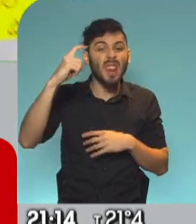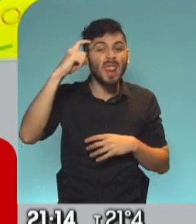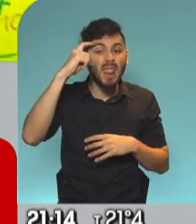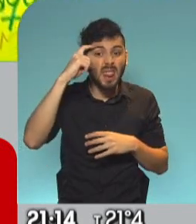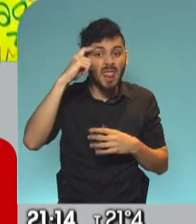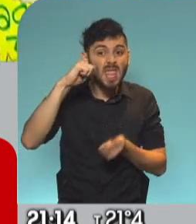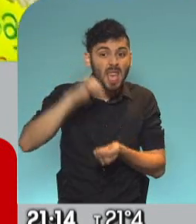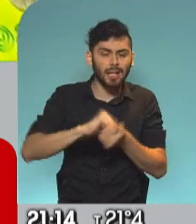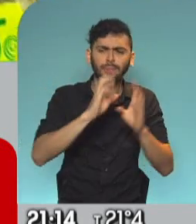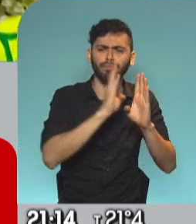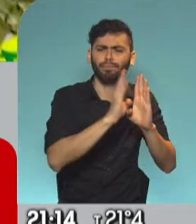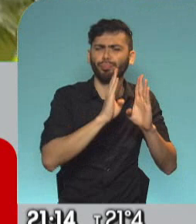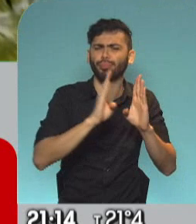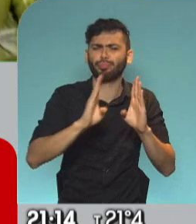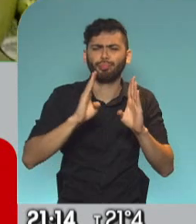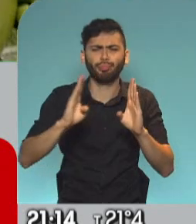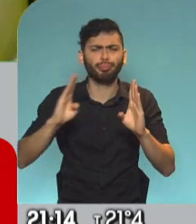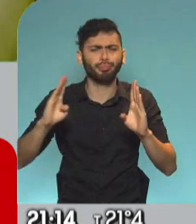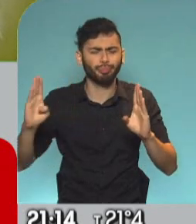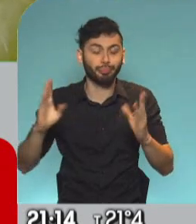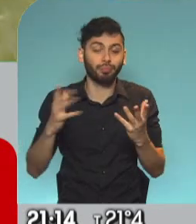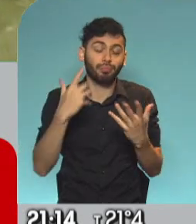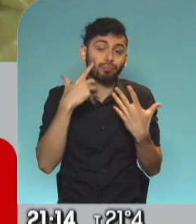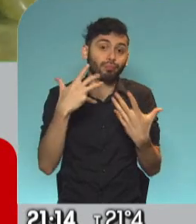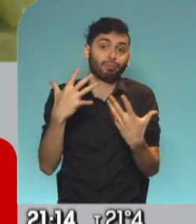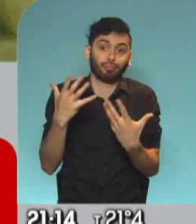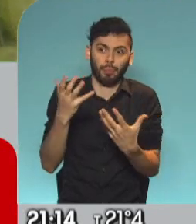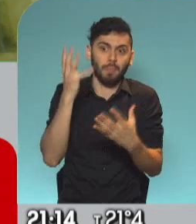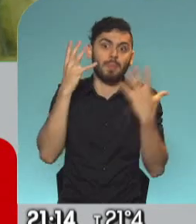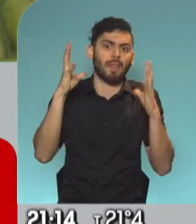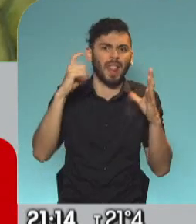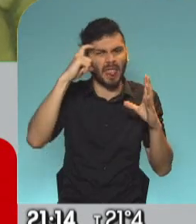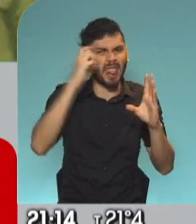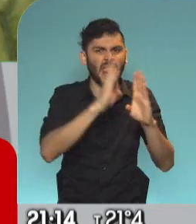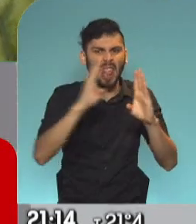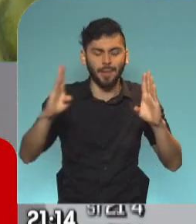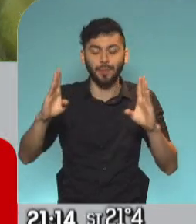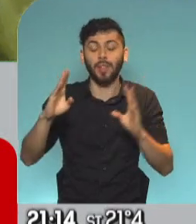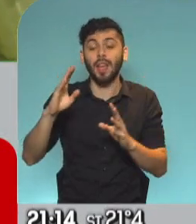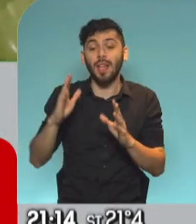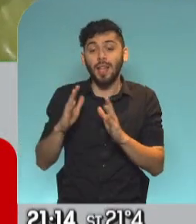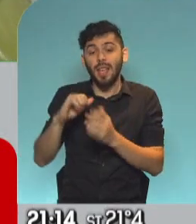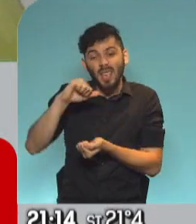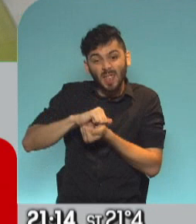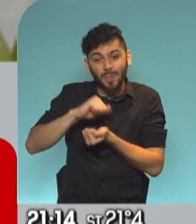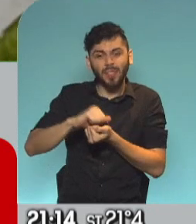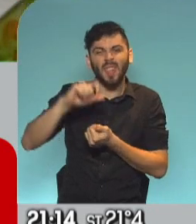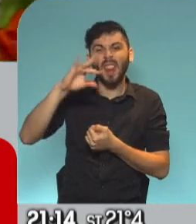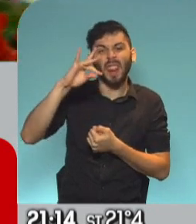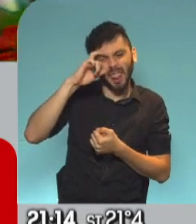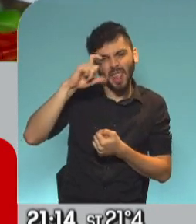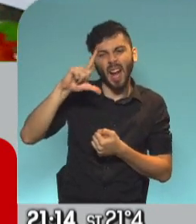de este maravilloso y emblemático personaje. Ediciones de la Flor no recuerda